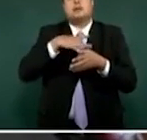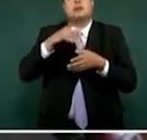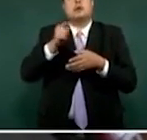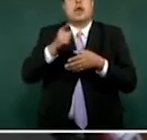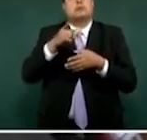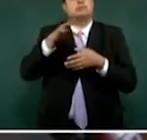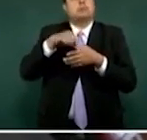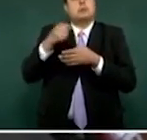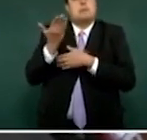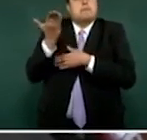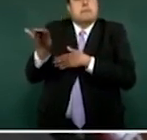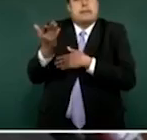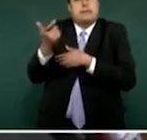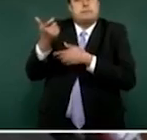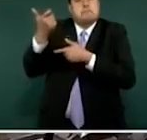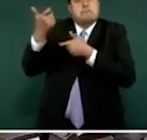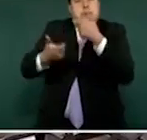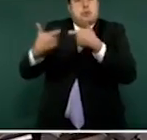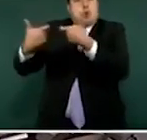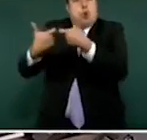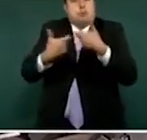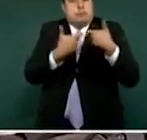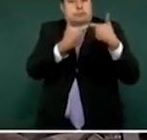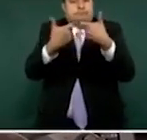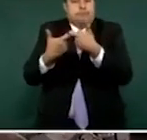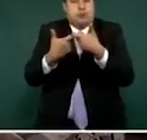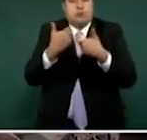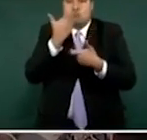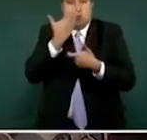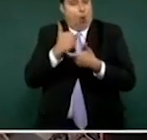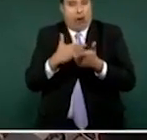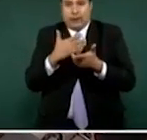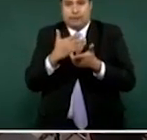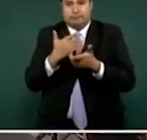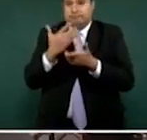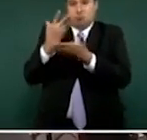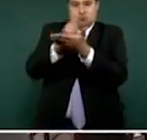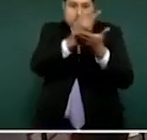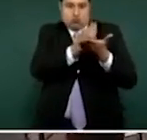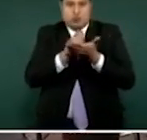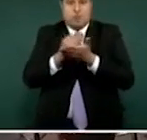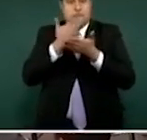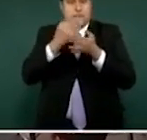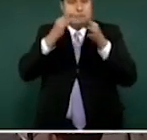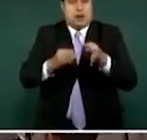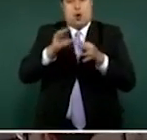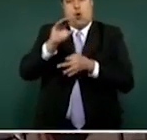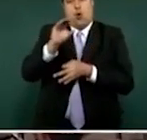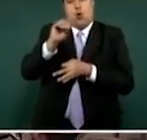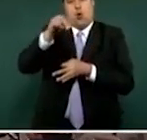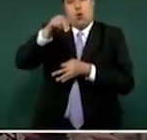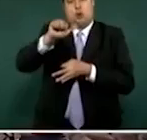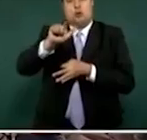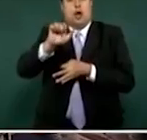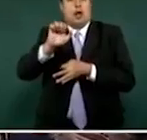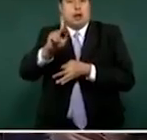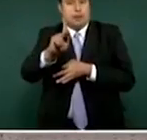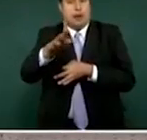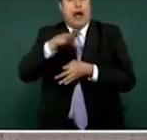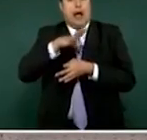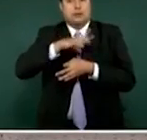ellos recuperan, no hay un crecimiento en la infraestructura de los CONALEP que vienen prestando un servicio de donde